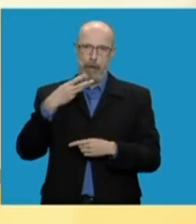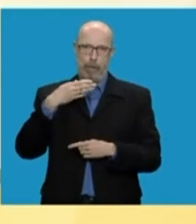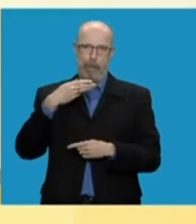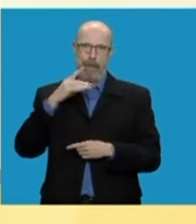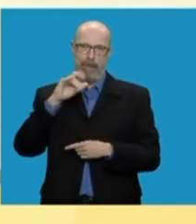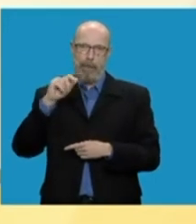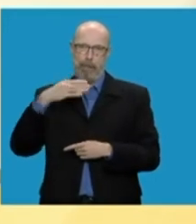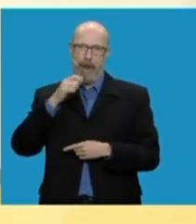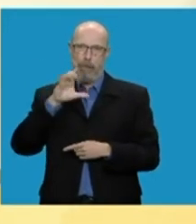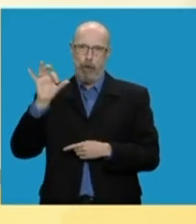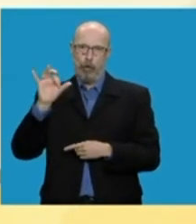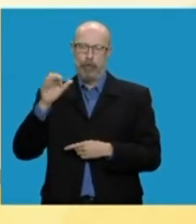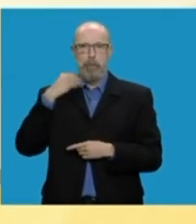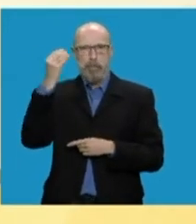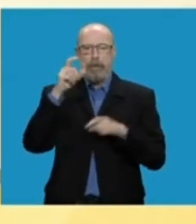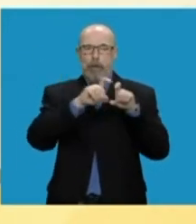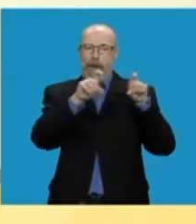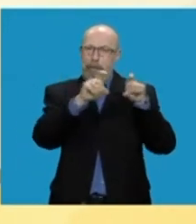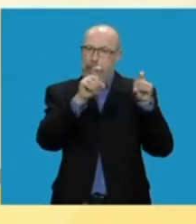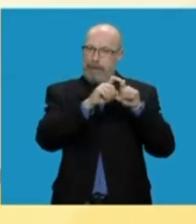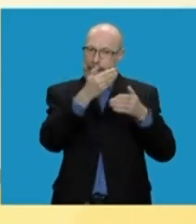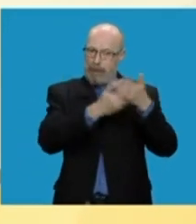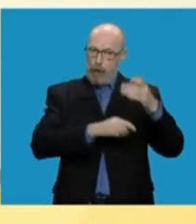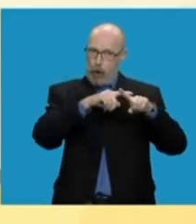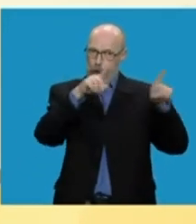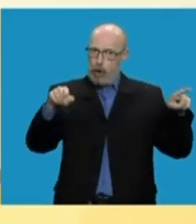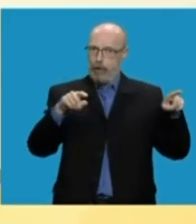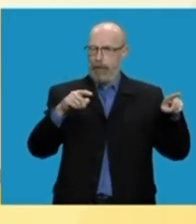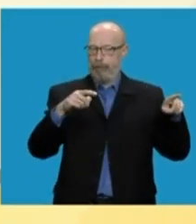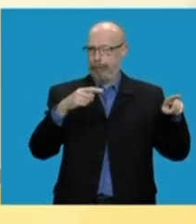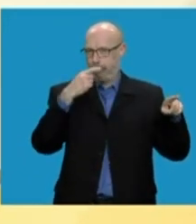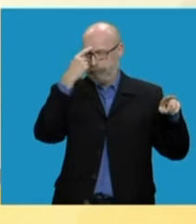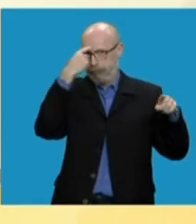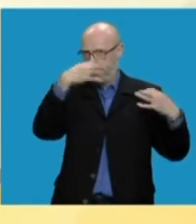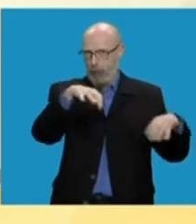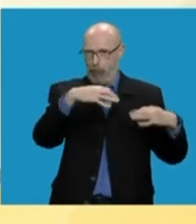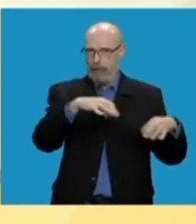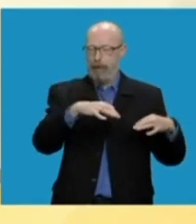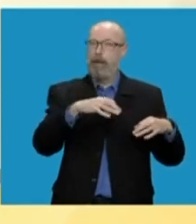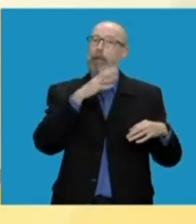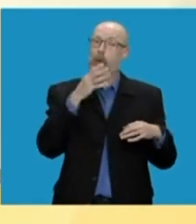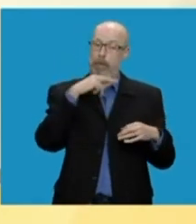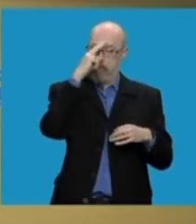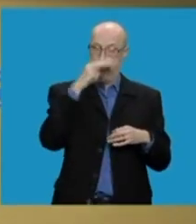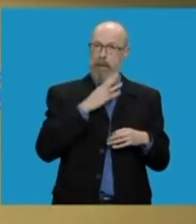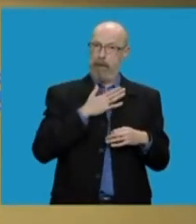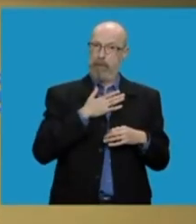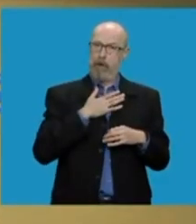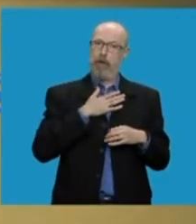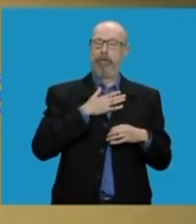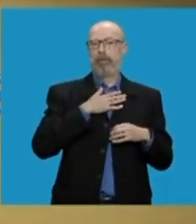que la empresa no se ha enterado todavía. Mi padre fue, como he dicho, redactor jefe muchos años y luego